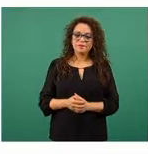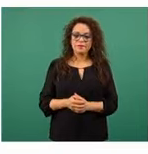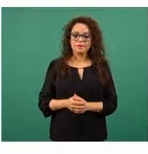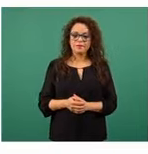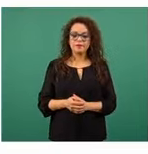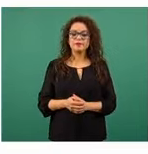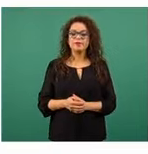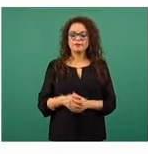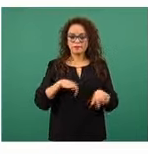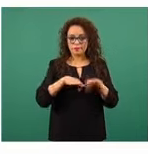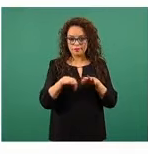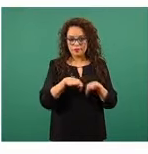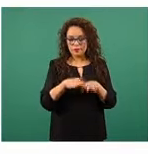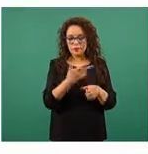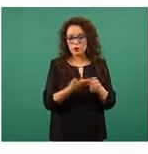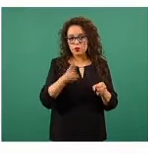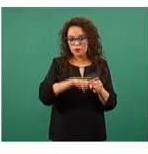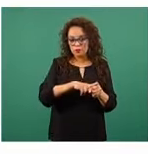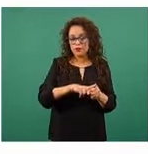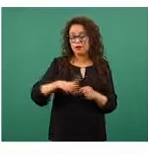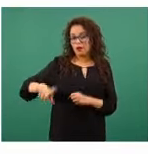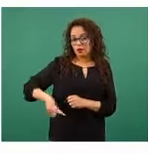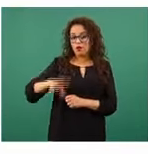tanto público como privado, las personas